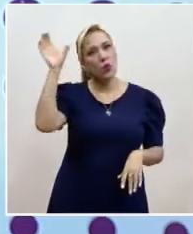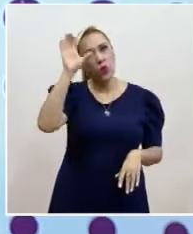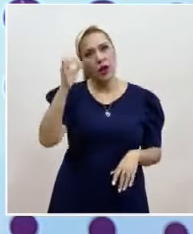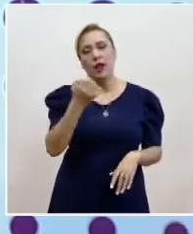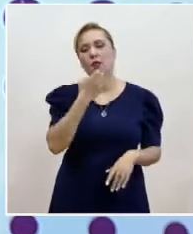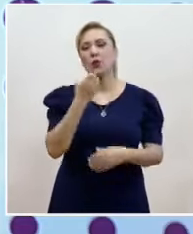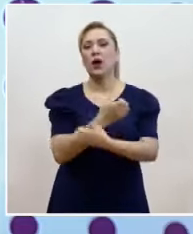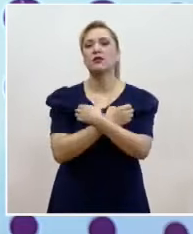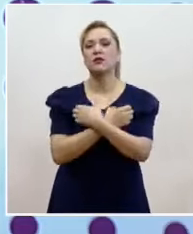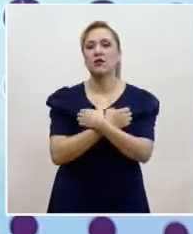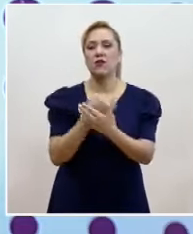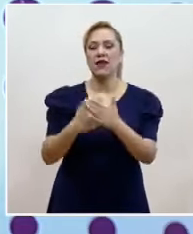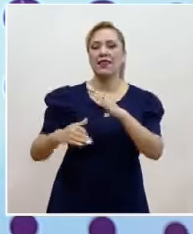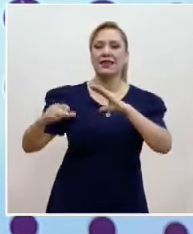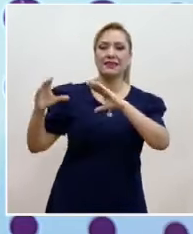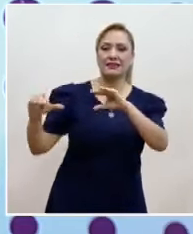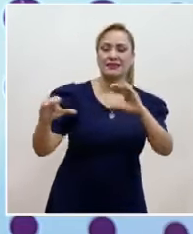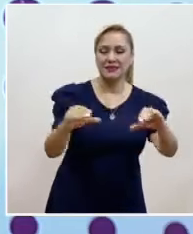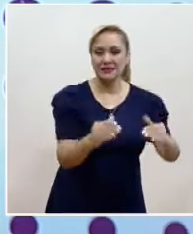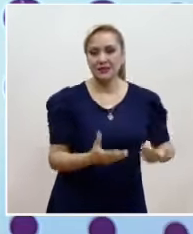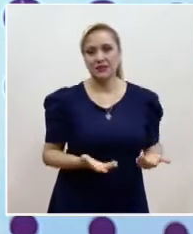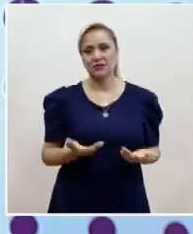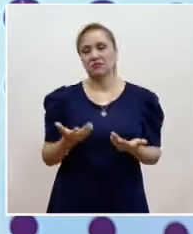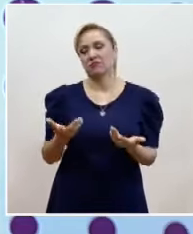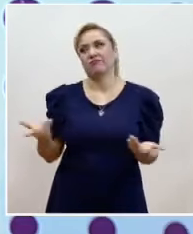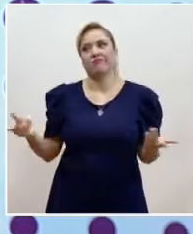esta brecha digital, que teniendo acceso a esos